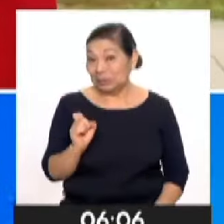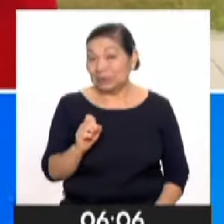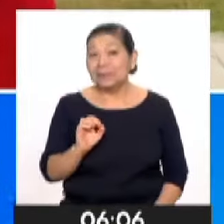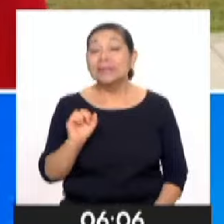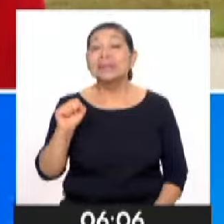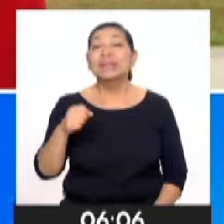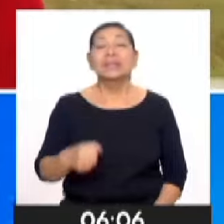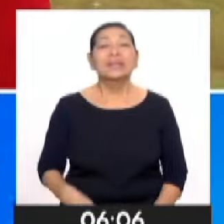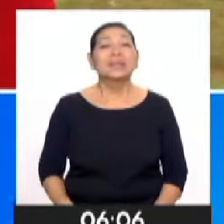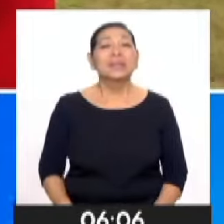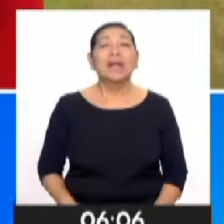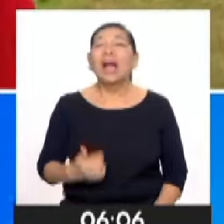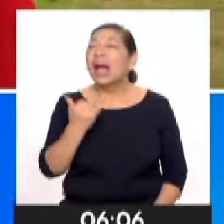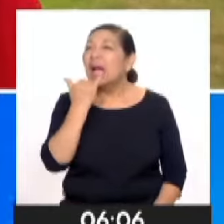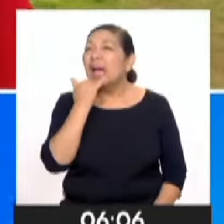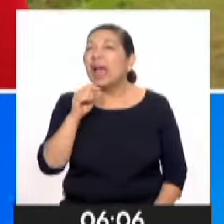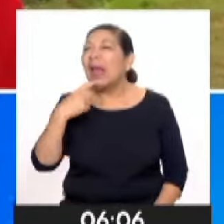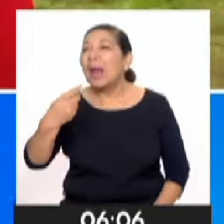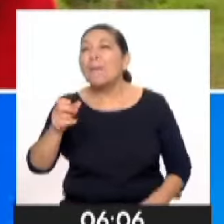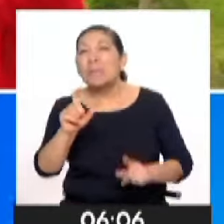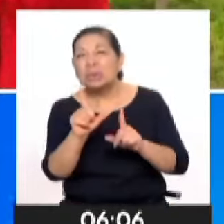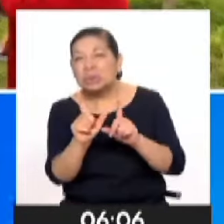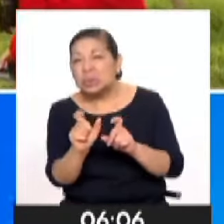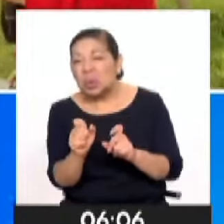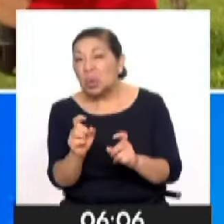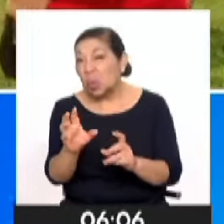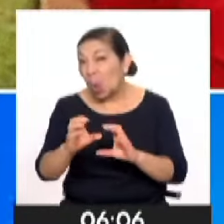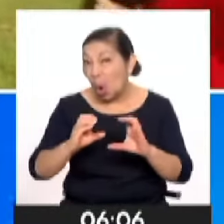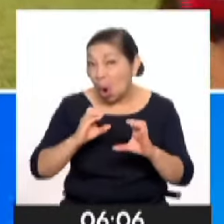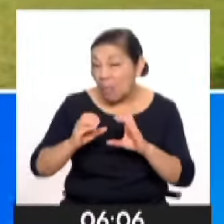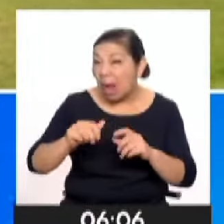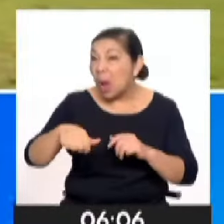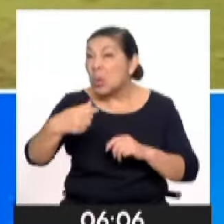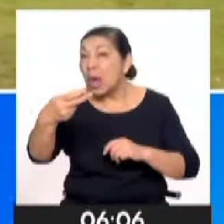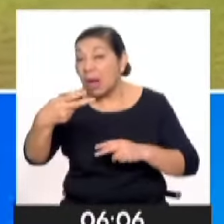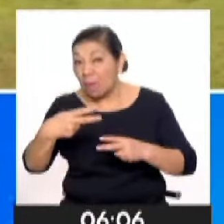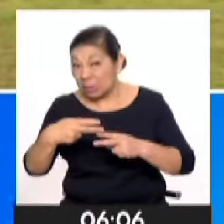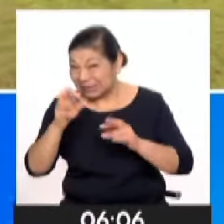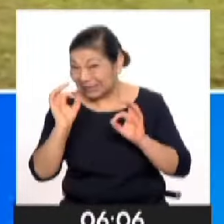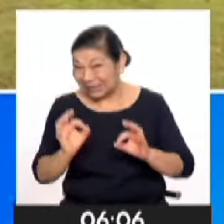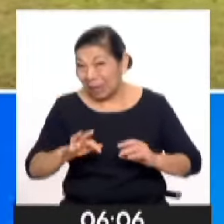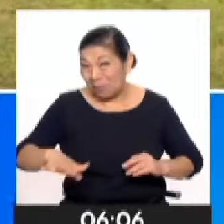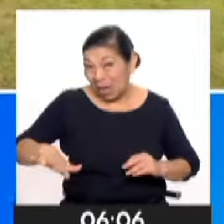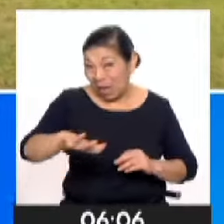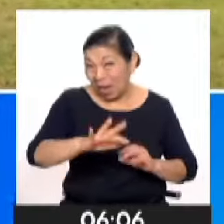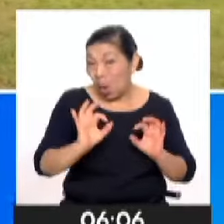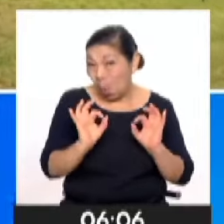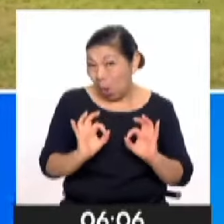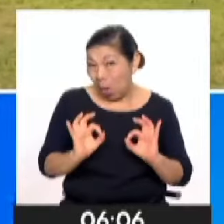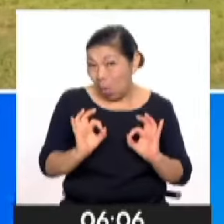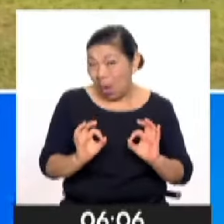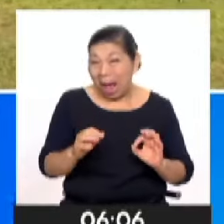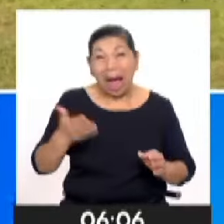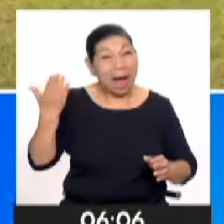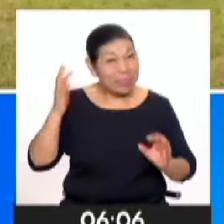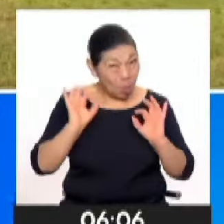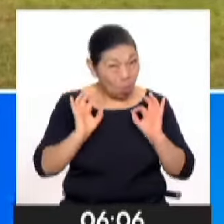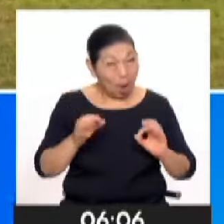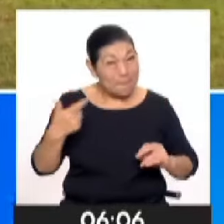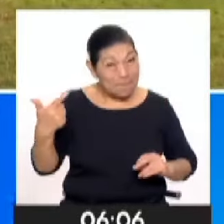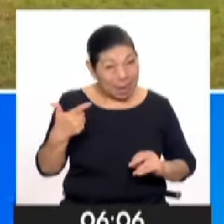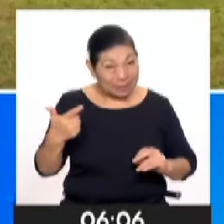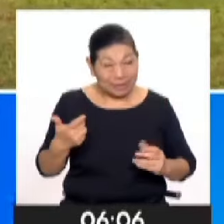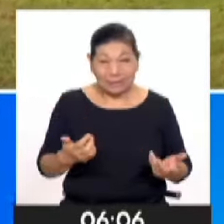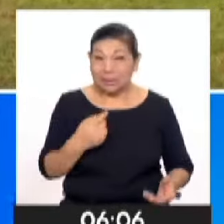Vanessa qué es lo que te han dicho los vecinos Si has podido conversar con ellos es usual que ocurra en esta zona en este parque